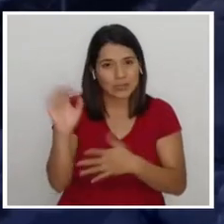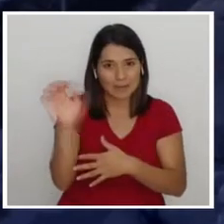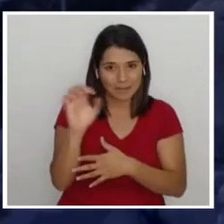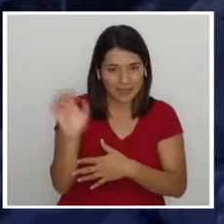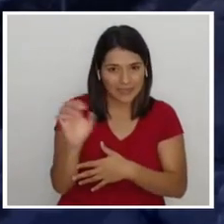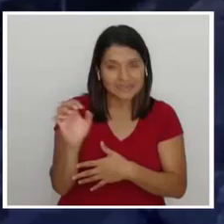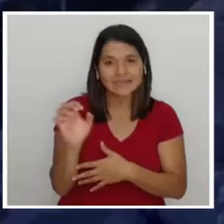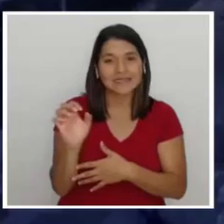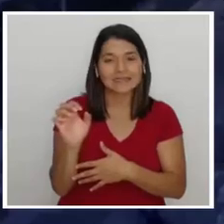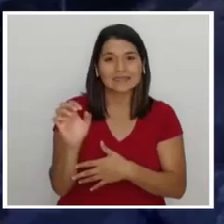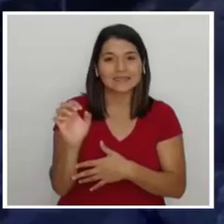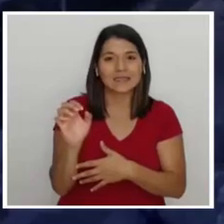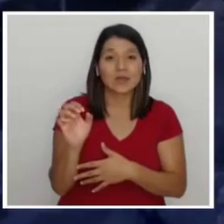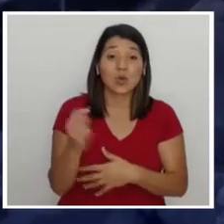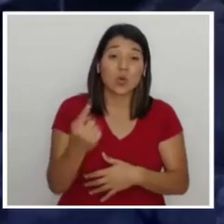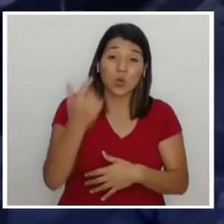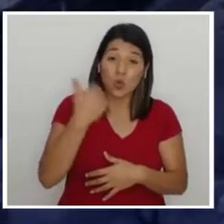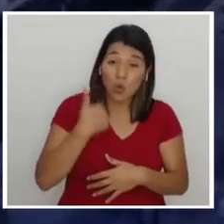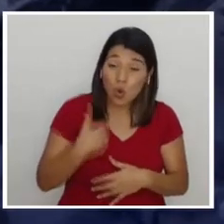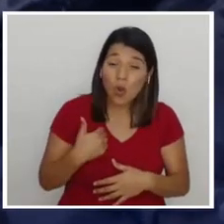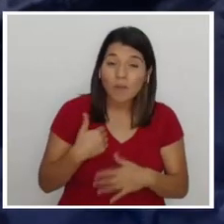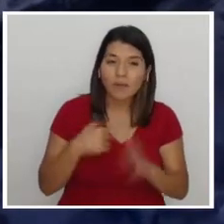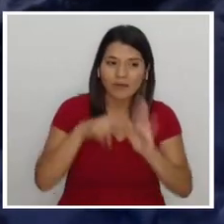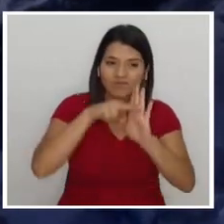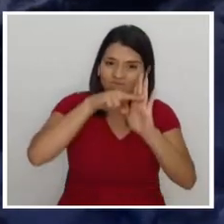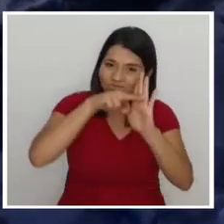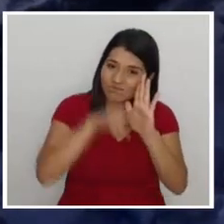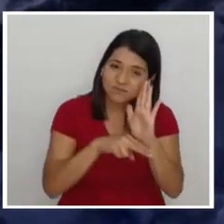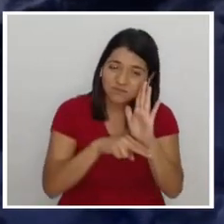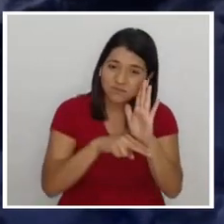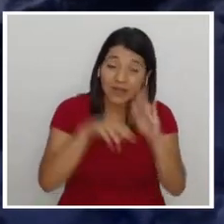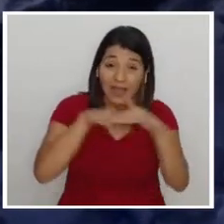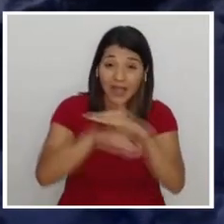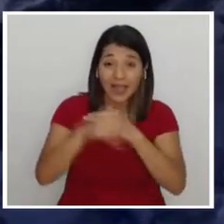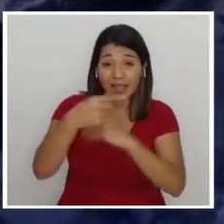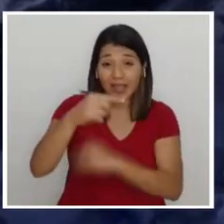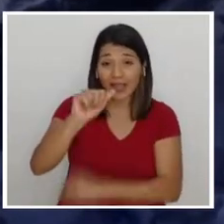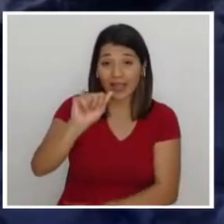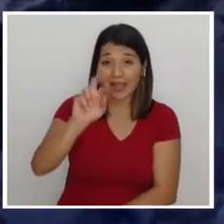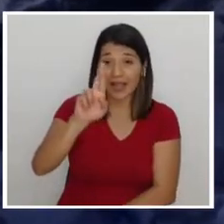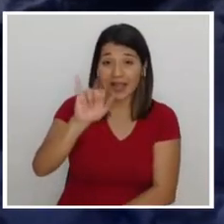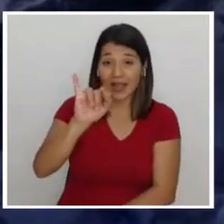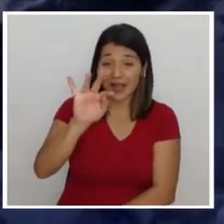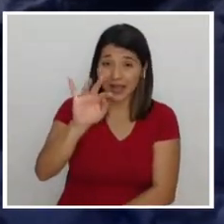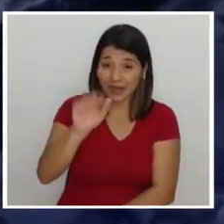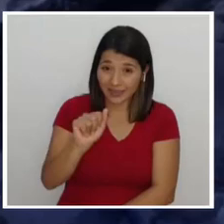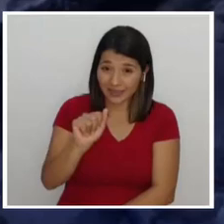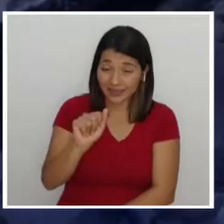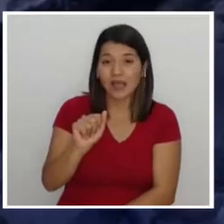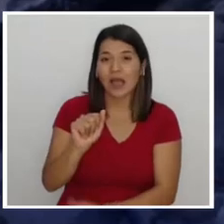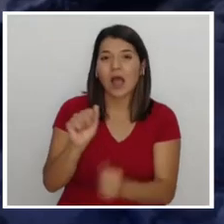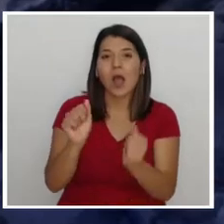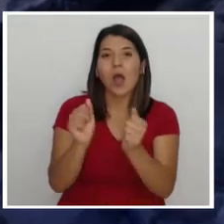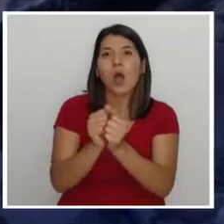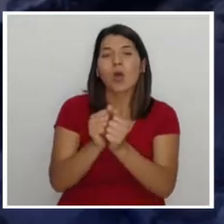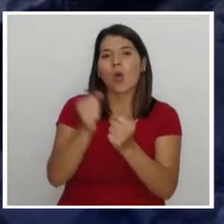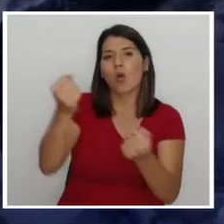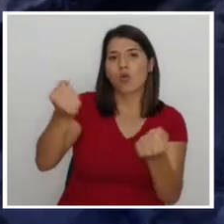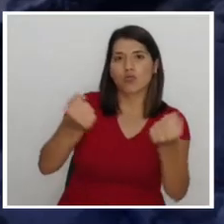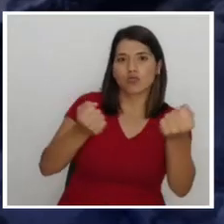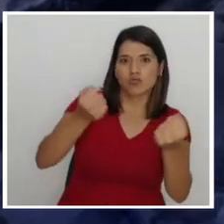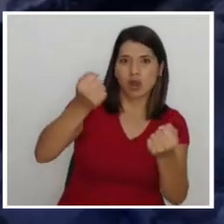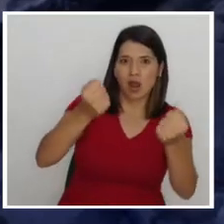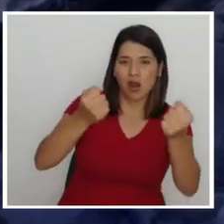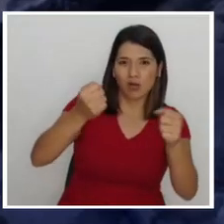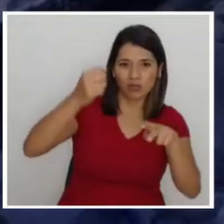que lamentablemente quedó sepultado en la garita con un Caterpillar, un 450, fueron 20